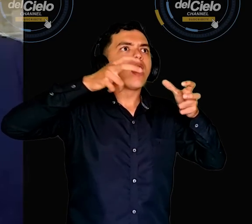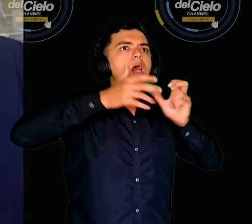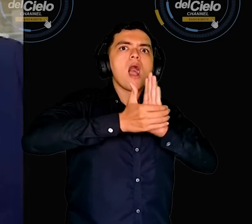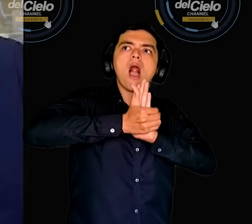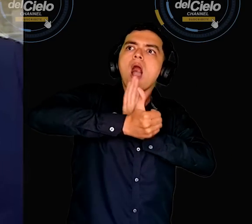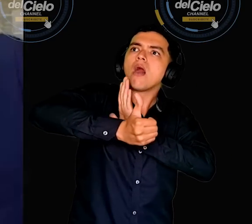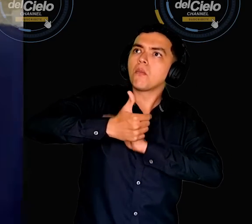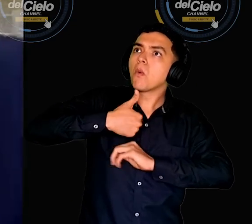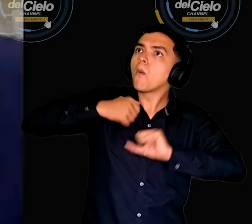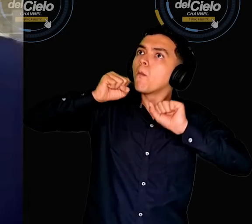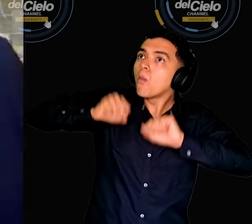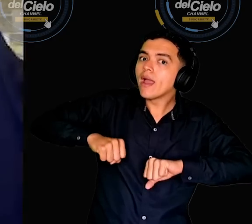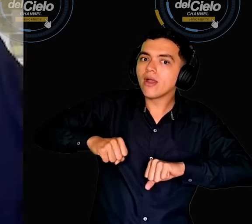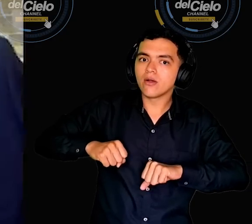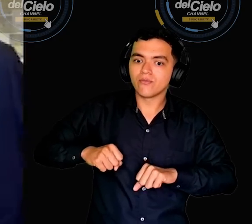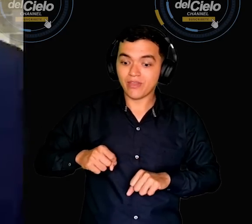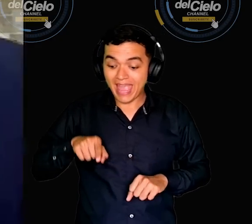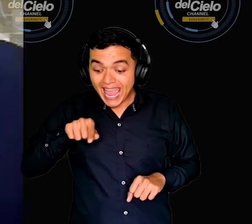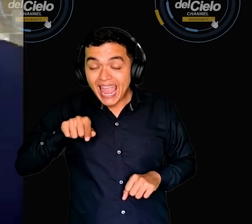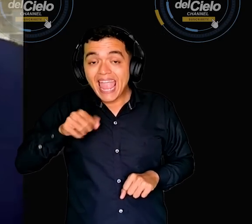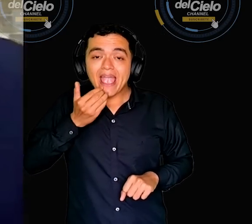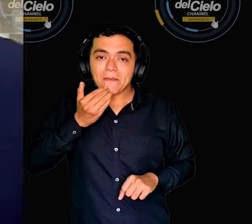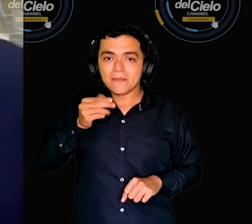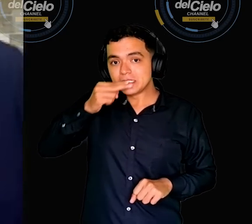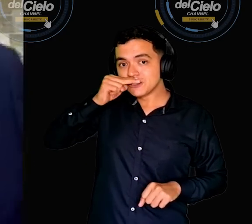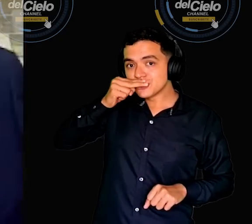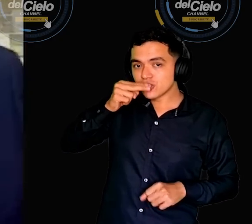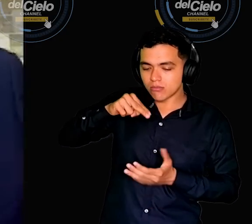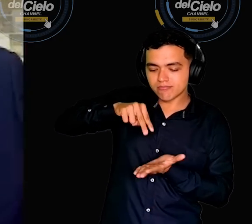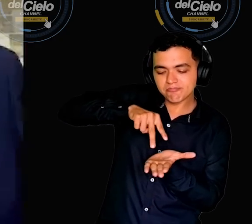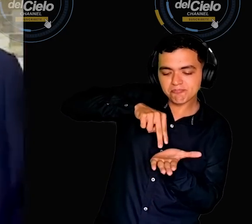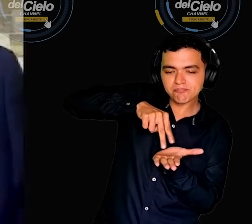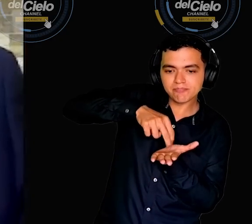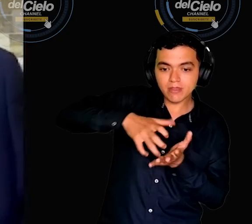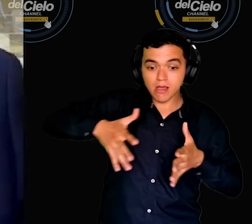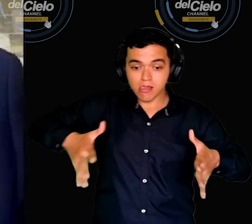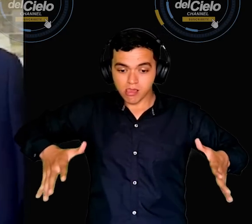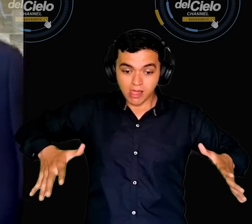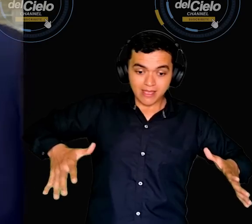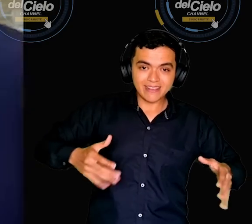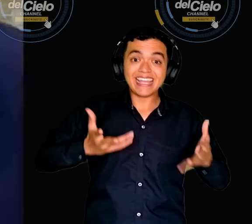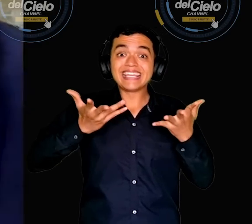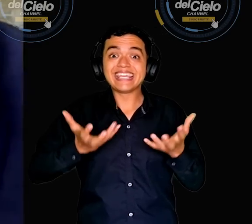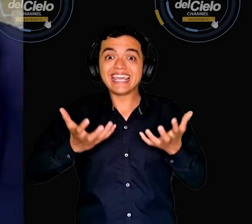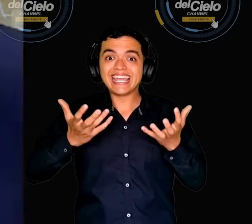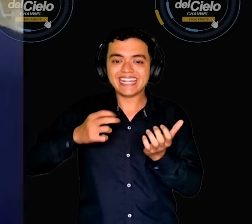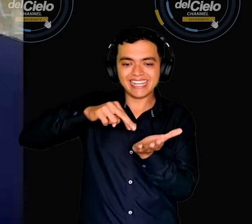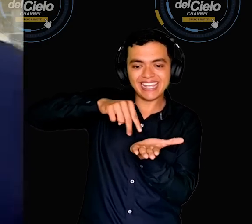oportunidad también de yo bañarla a veces y darle el biberón y cuidarla.